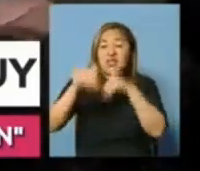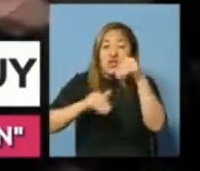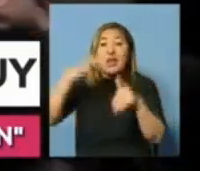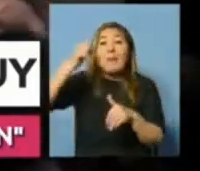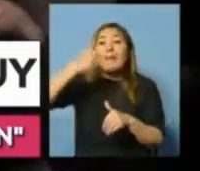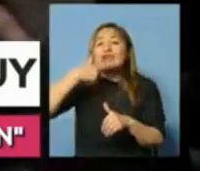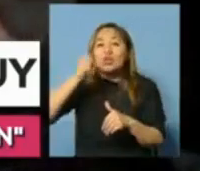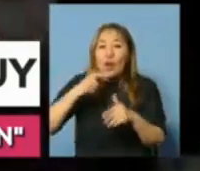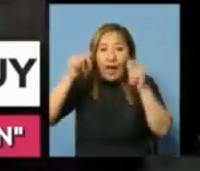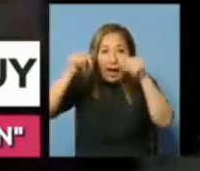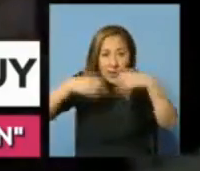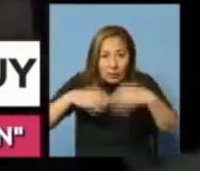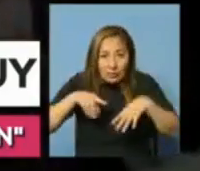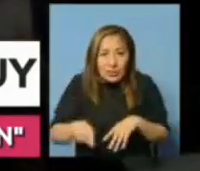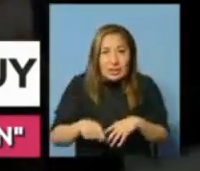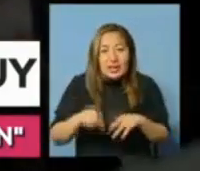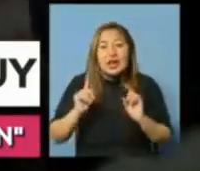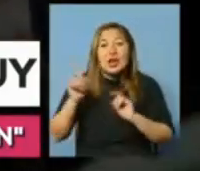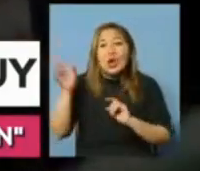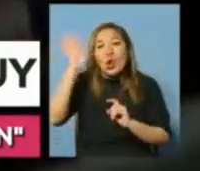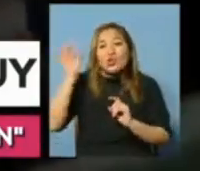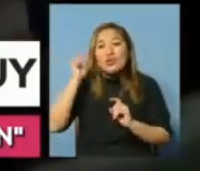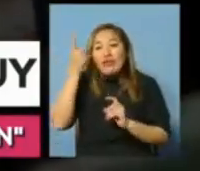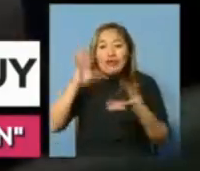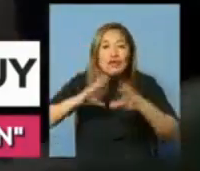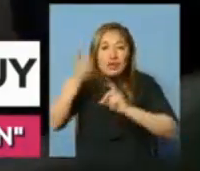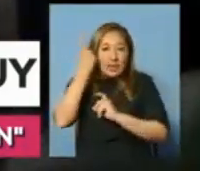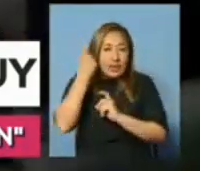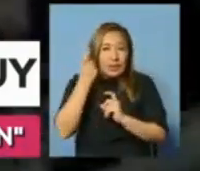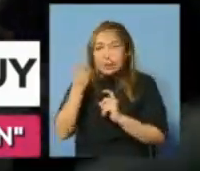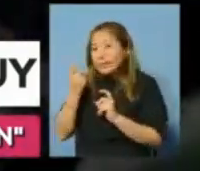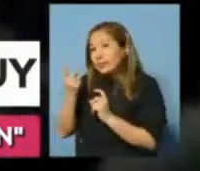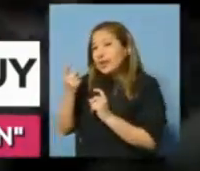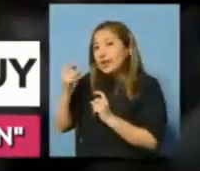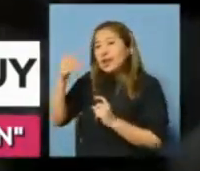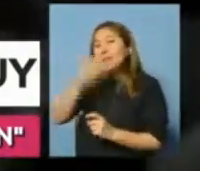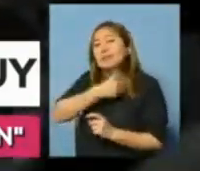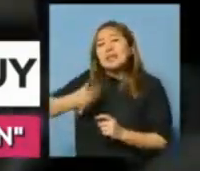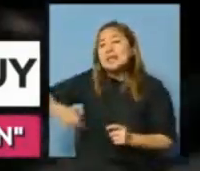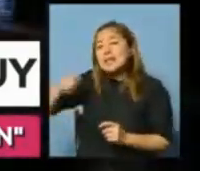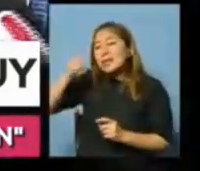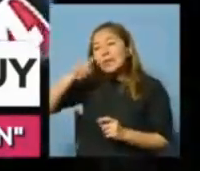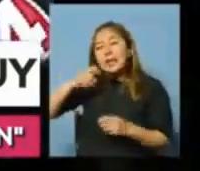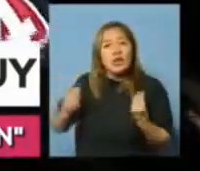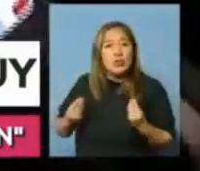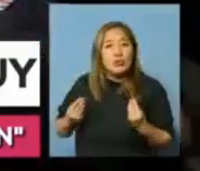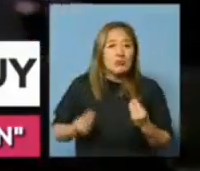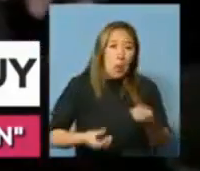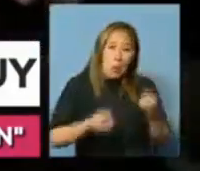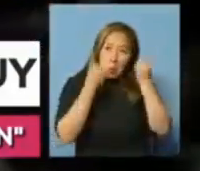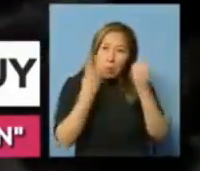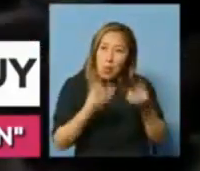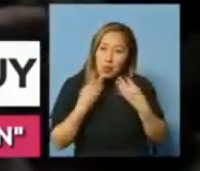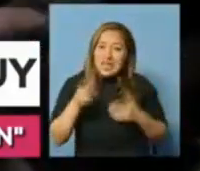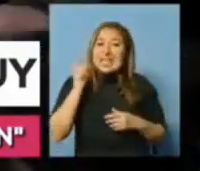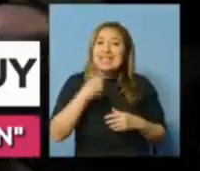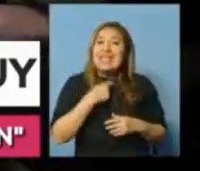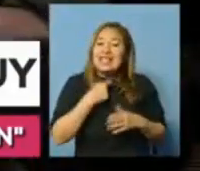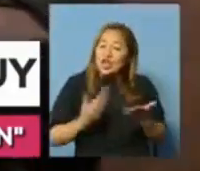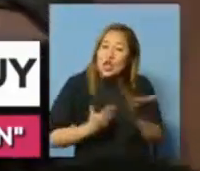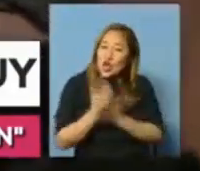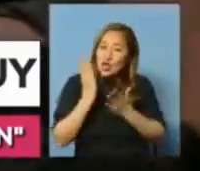lo estamos empezando a hacer y bueno, yo creo que es un aprendizaje. ¿Cómo lo ve a Mauricio Macri para este periodo? Lo veo bárbaro, lo veo con muchísimas